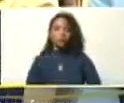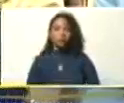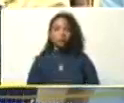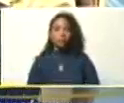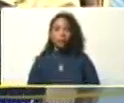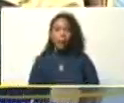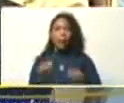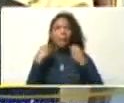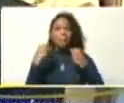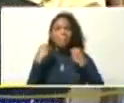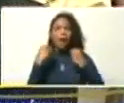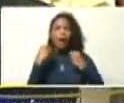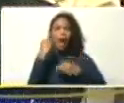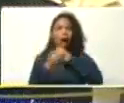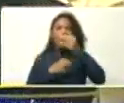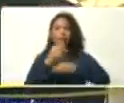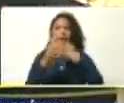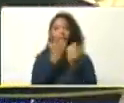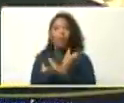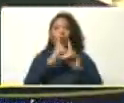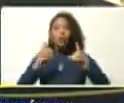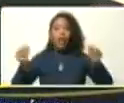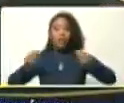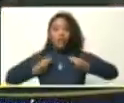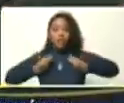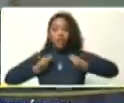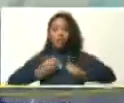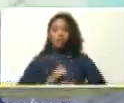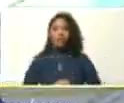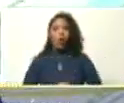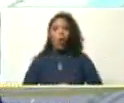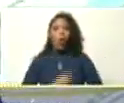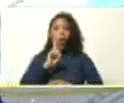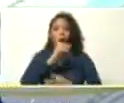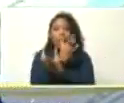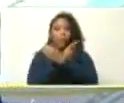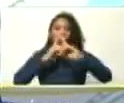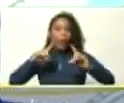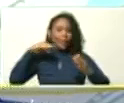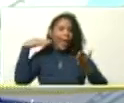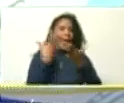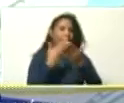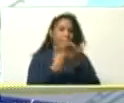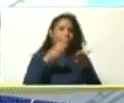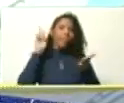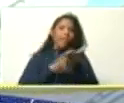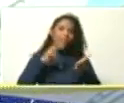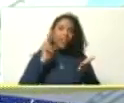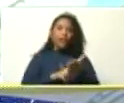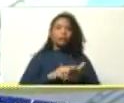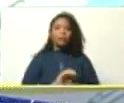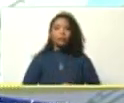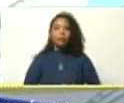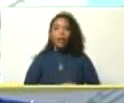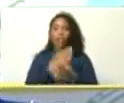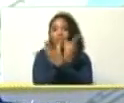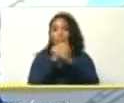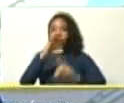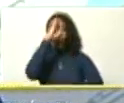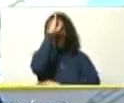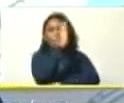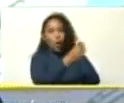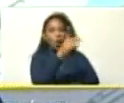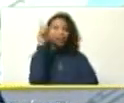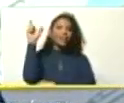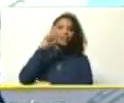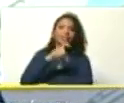Para tener una democracia viva, una democracia verdadera, una democracia directa, se